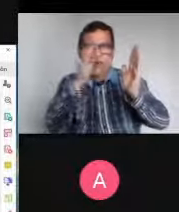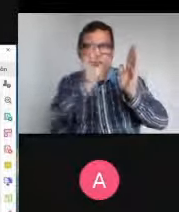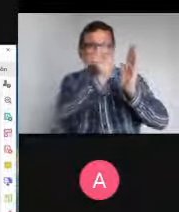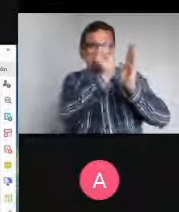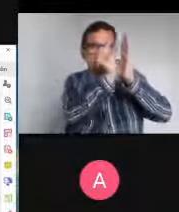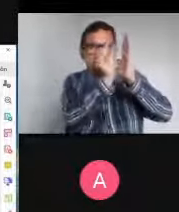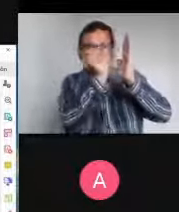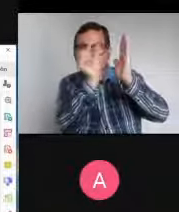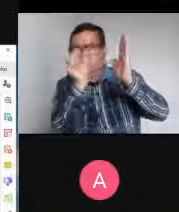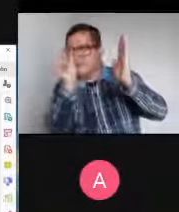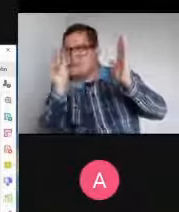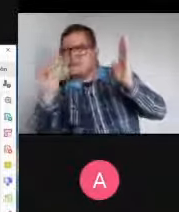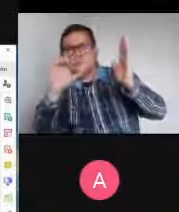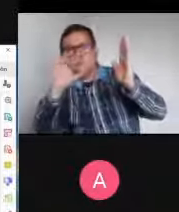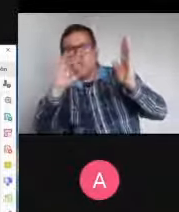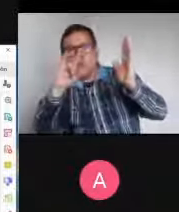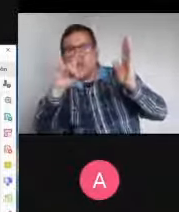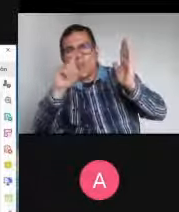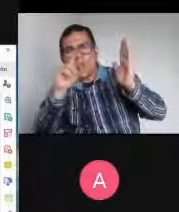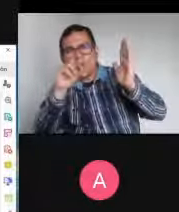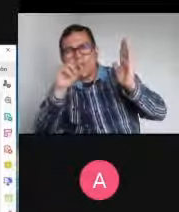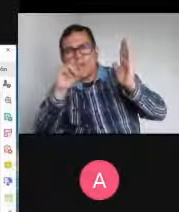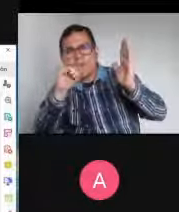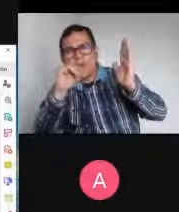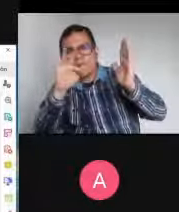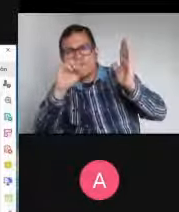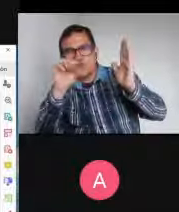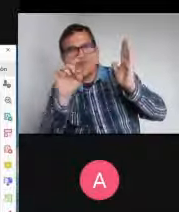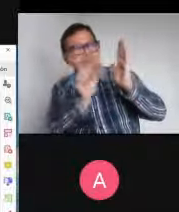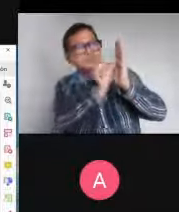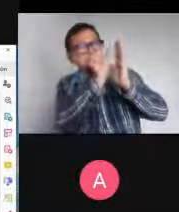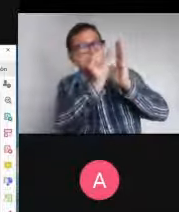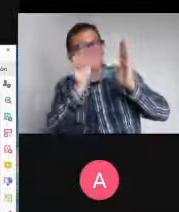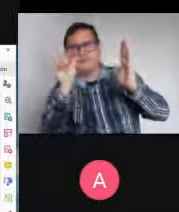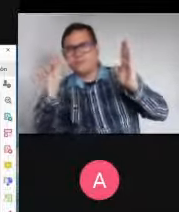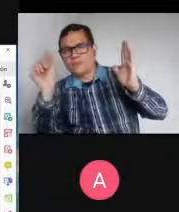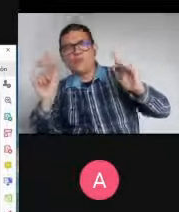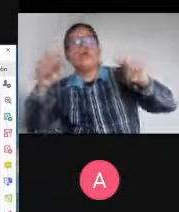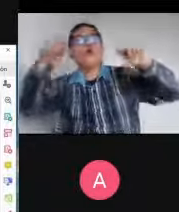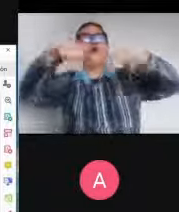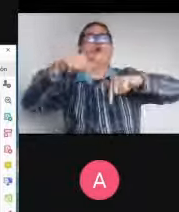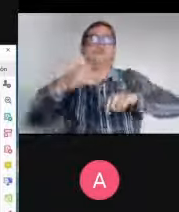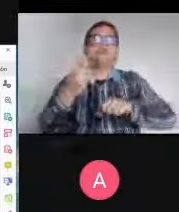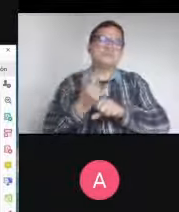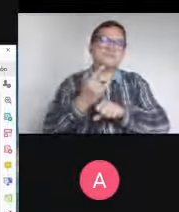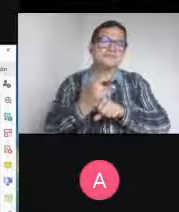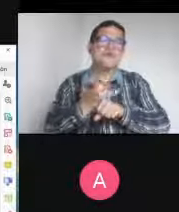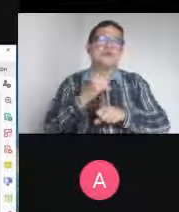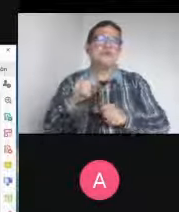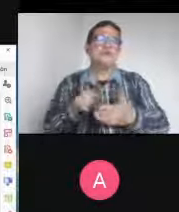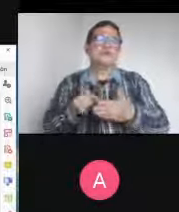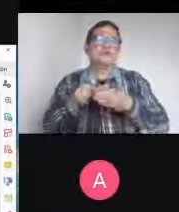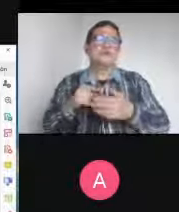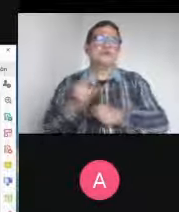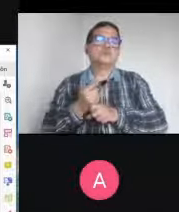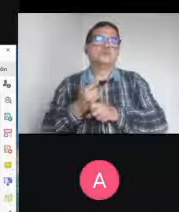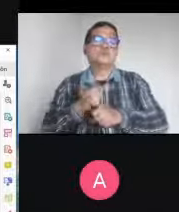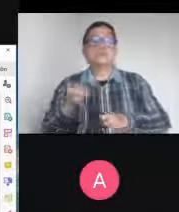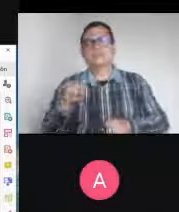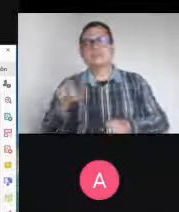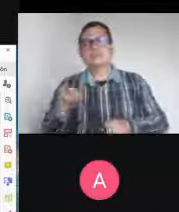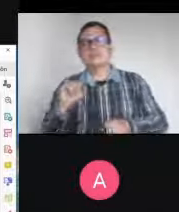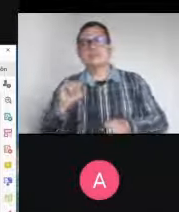Entonces, puede uno mover hacia arriba y hacia abajo la señal. En el caso de hoy, pues como vamos a utilizar el simulador, pues ya prácticamente que